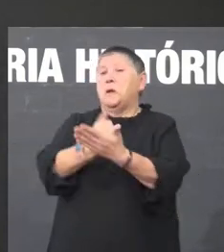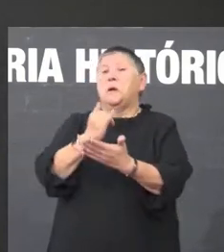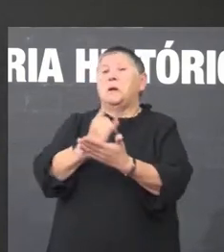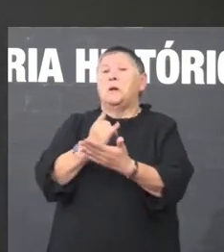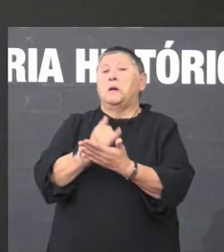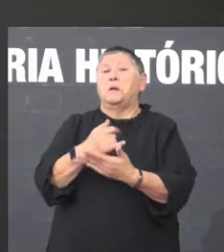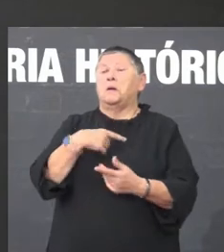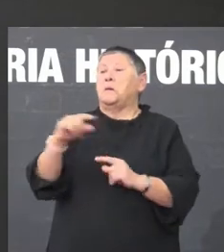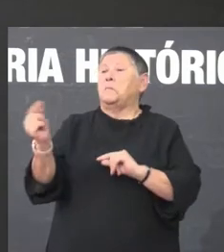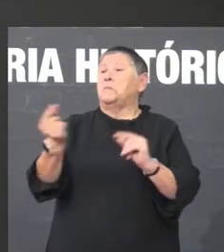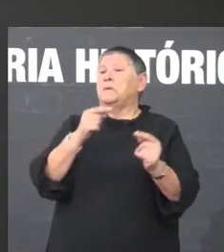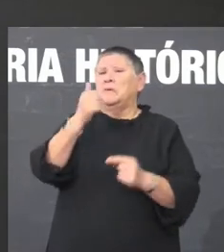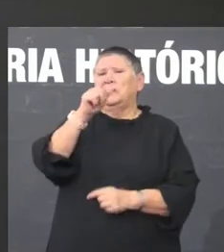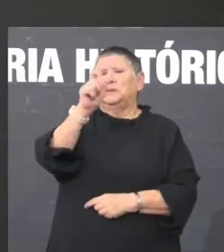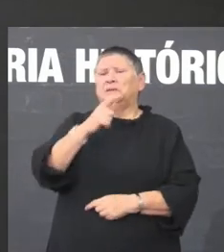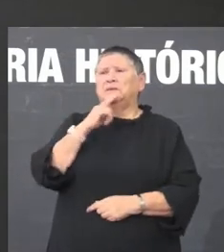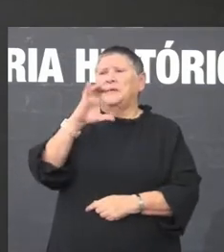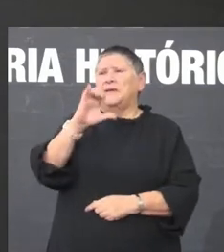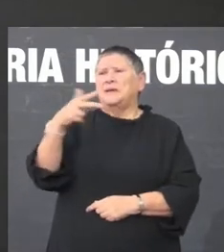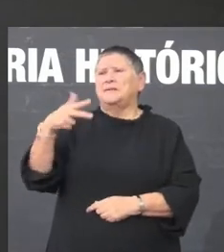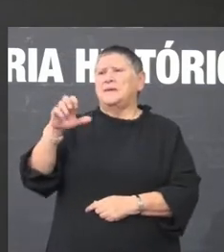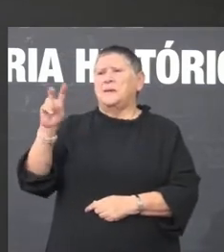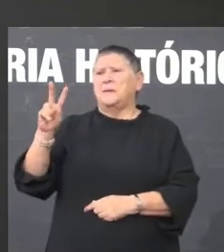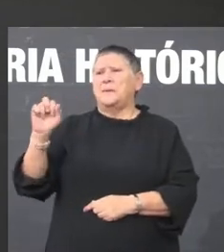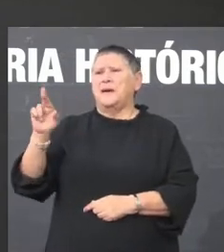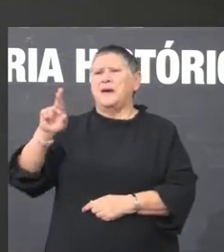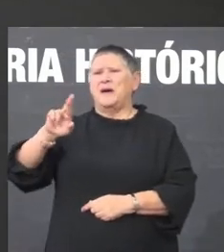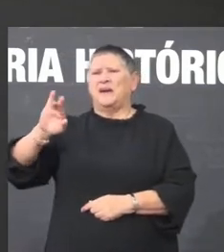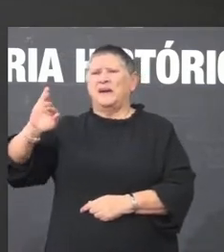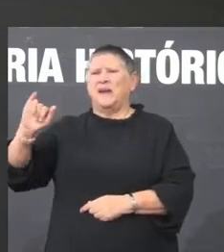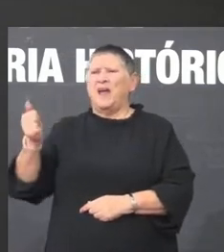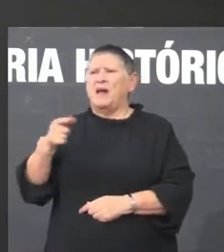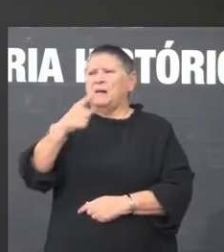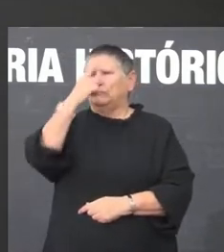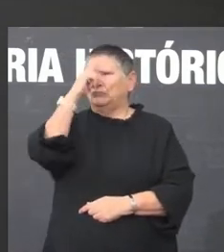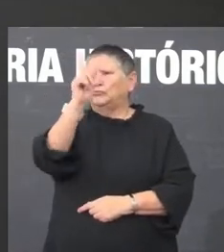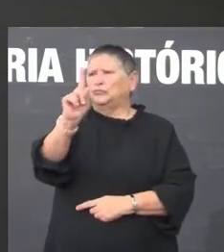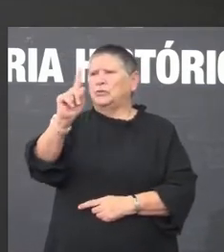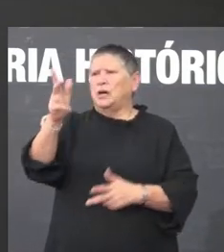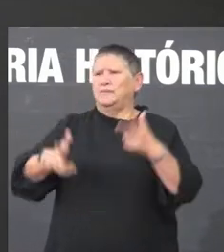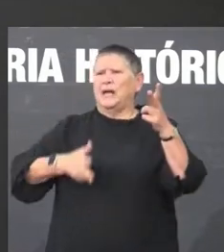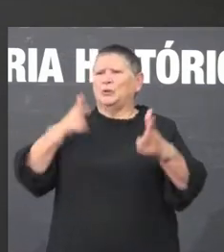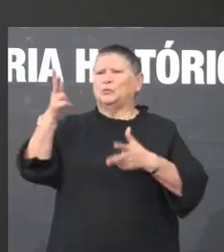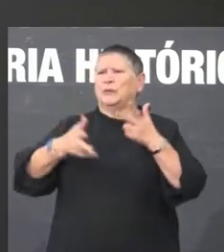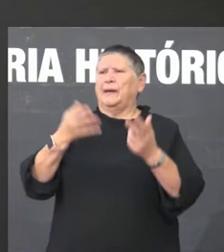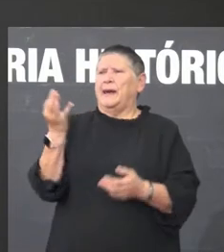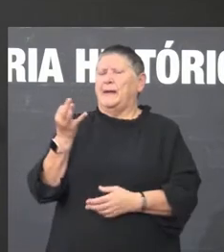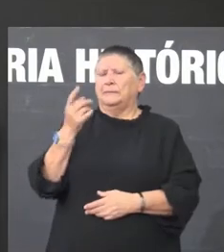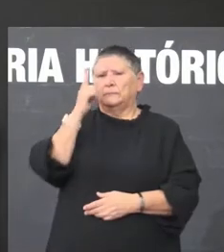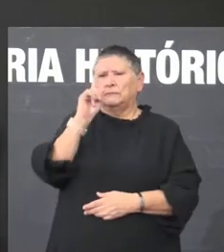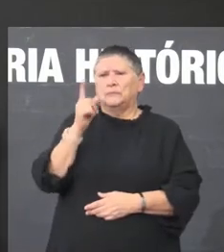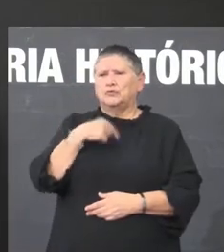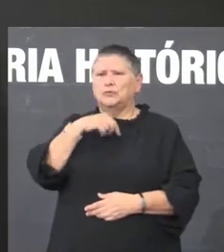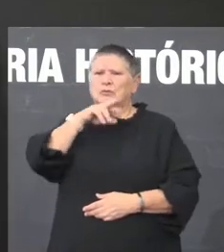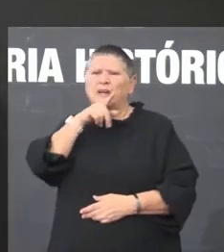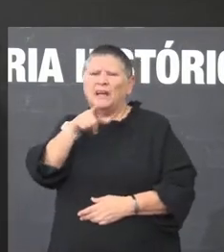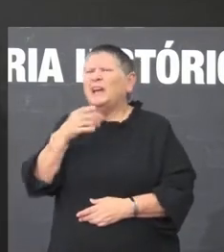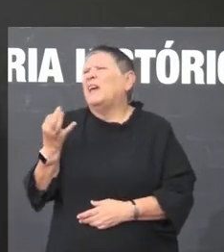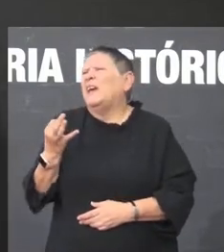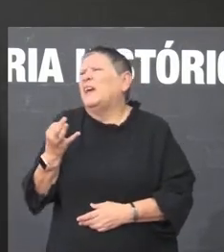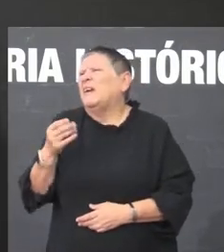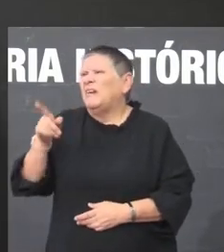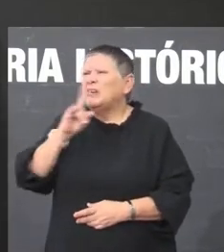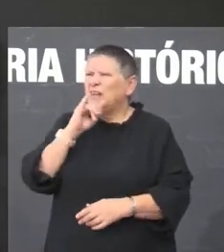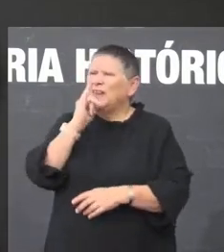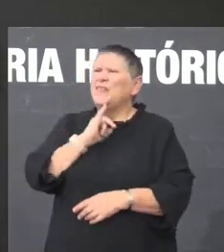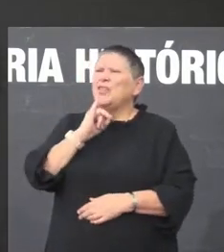Bravo, ¿no? Él era Echevarría. Y no tenía ni idea de lo que era el euskera. Cuando le empecé yo a hablar, ¿qué es eso? ¿Cómo? ¿Qué? ¿Qué idioma?